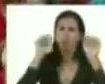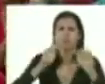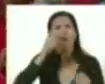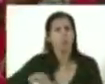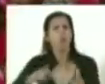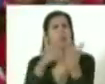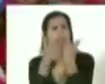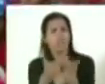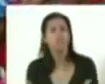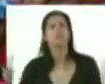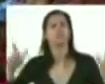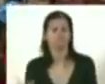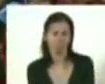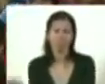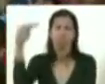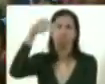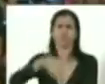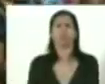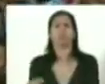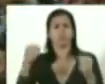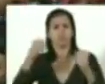libre, de pie,